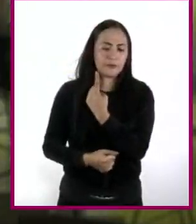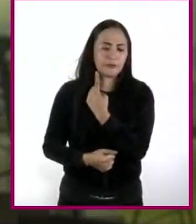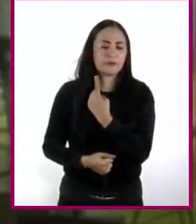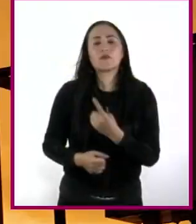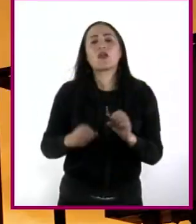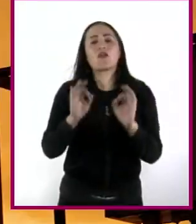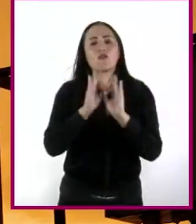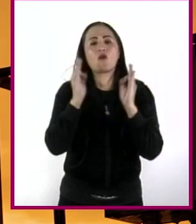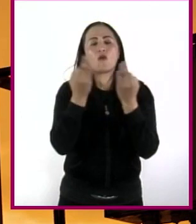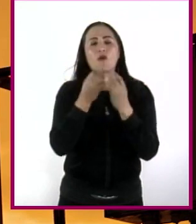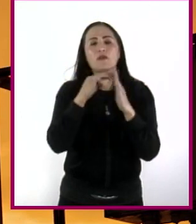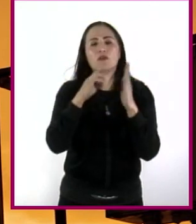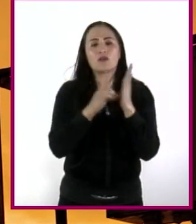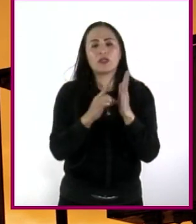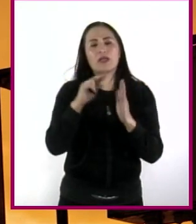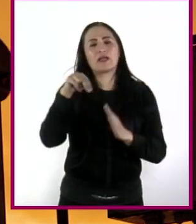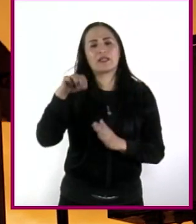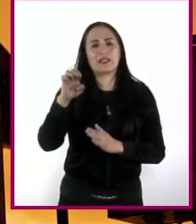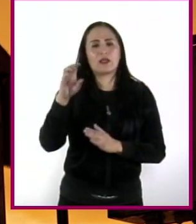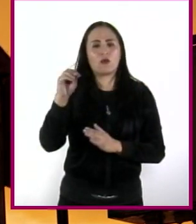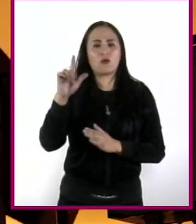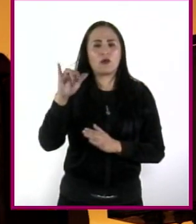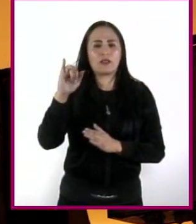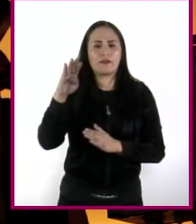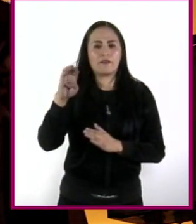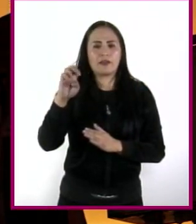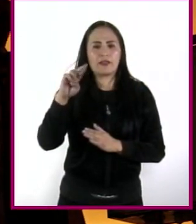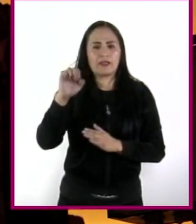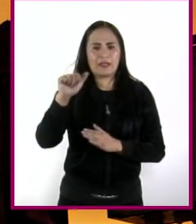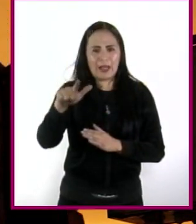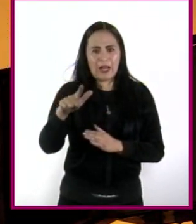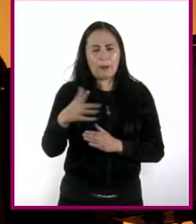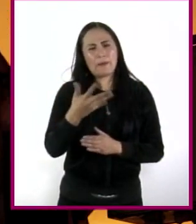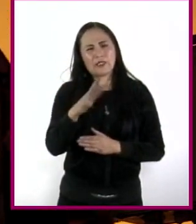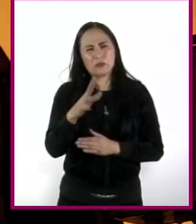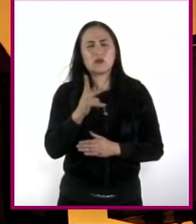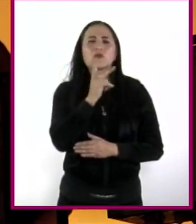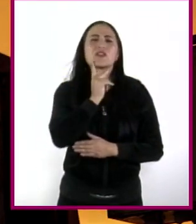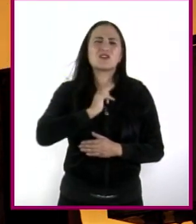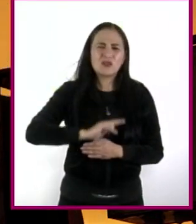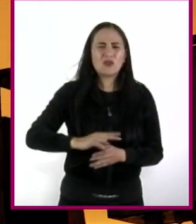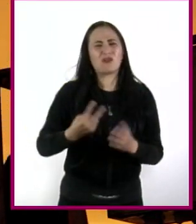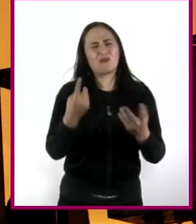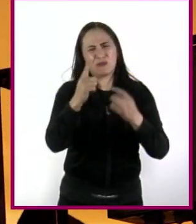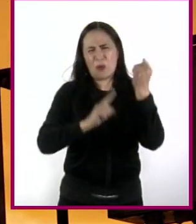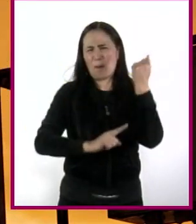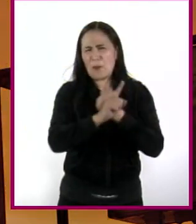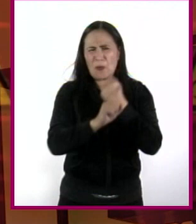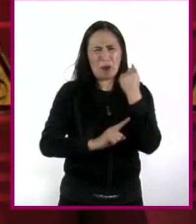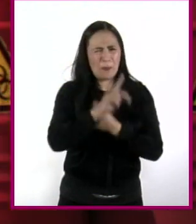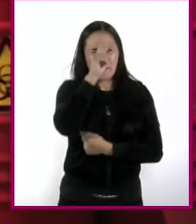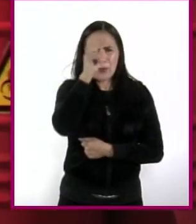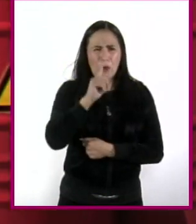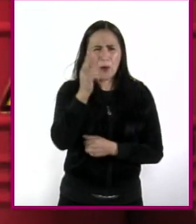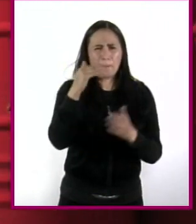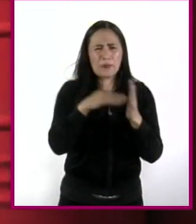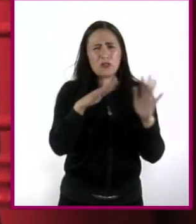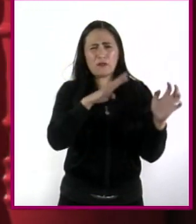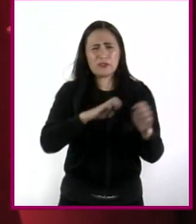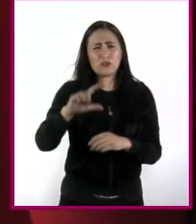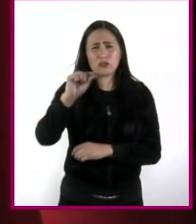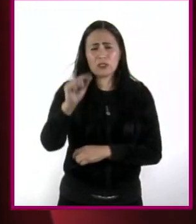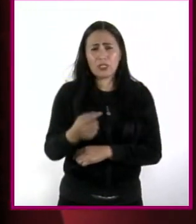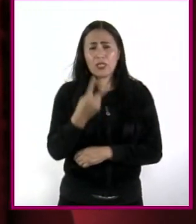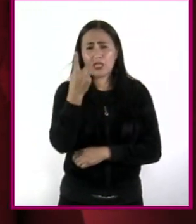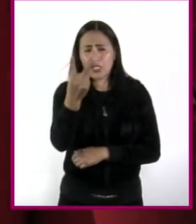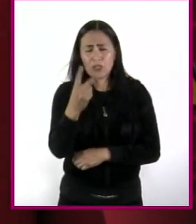neoliberal. La crisis del petróleo tuvo lugar hacia el año de 1972, cuando las economías de